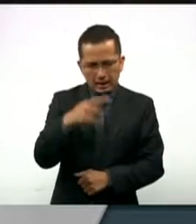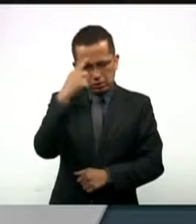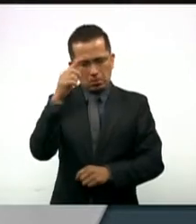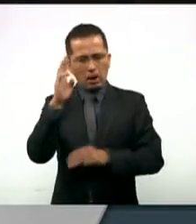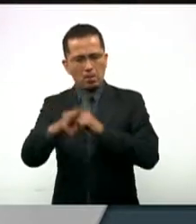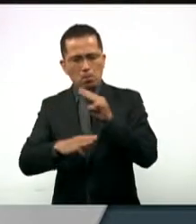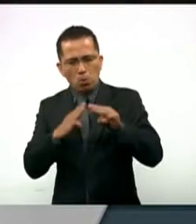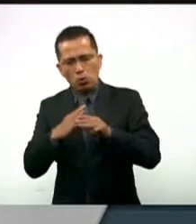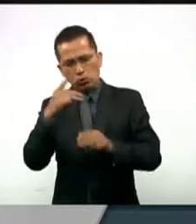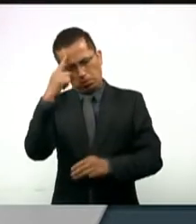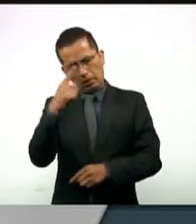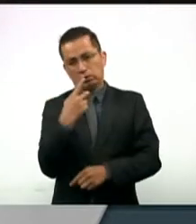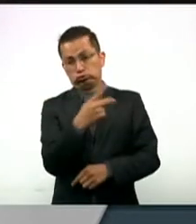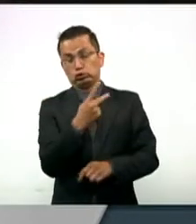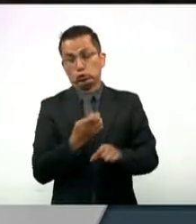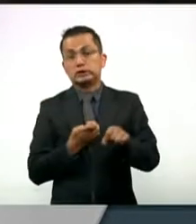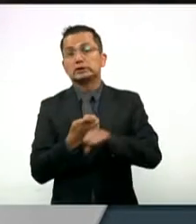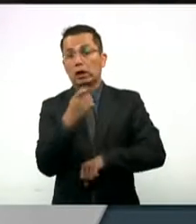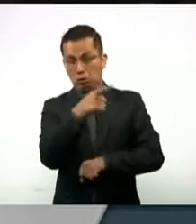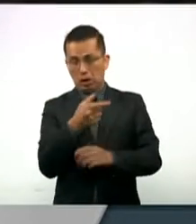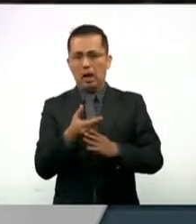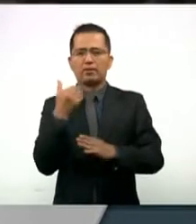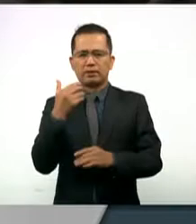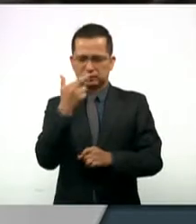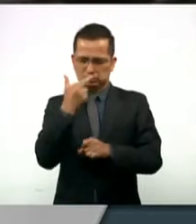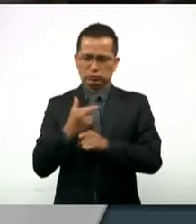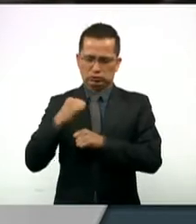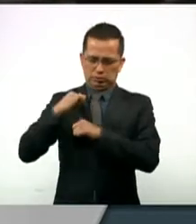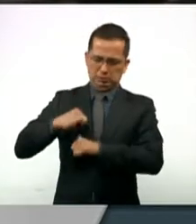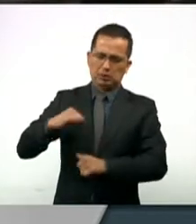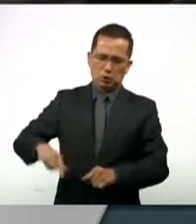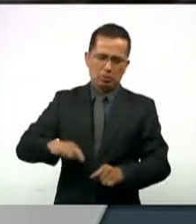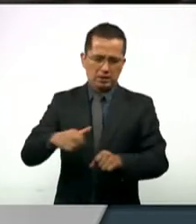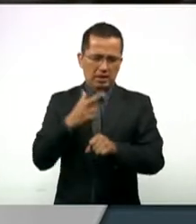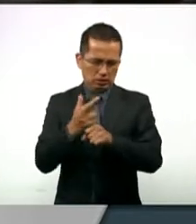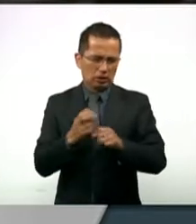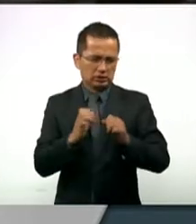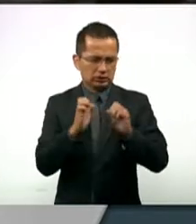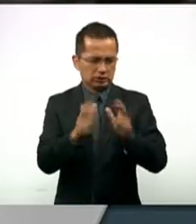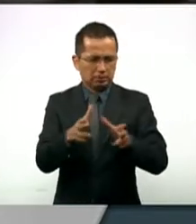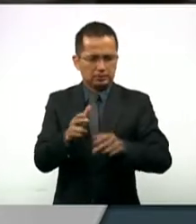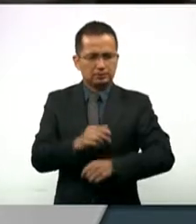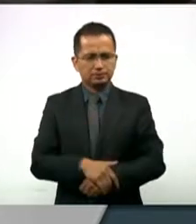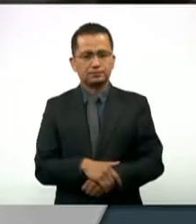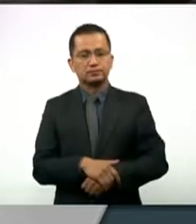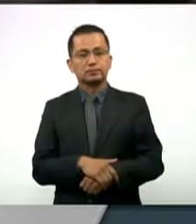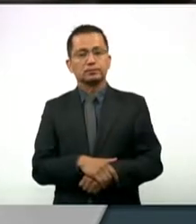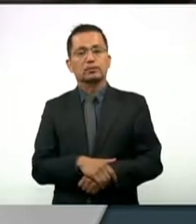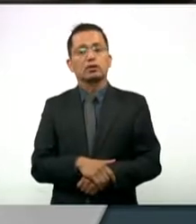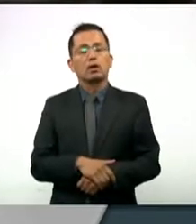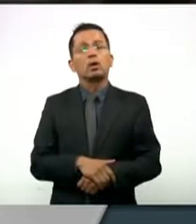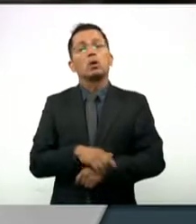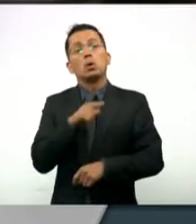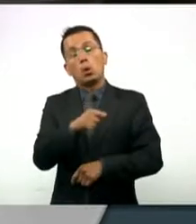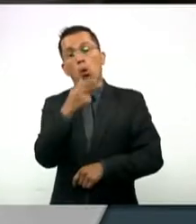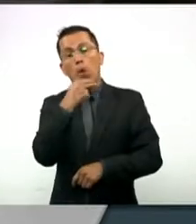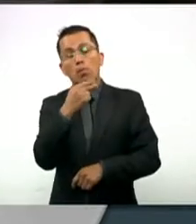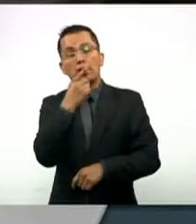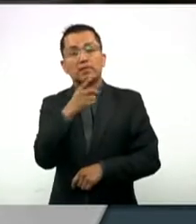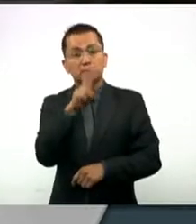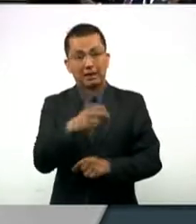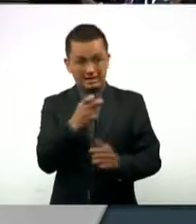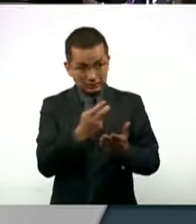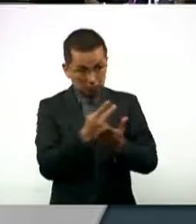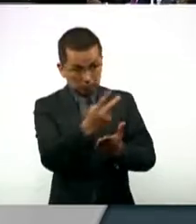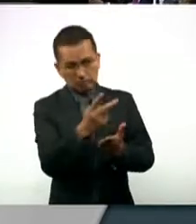su estado siendo gobernador constitucional de dicho estado del estado de chiapas en su discurso señaló que esta presea es un reconocimiento